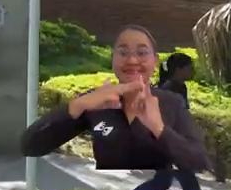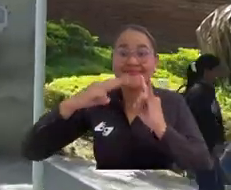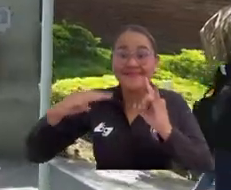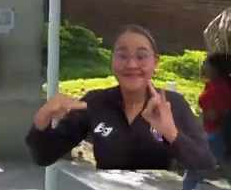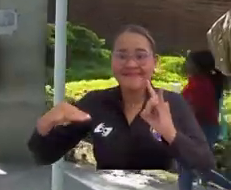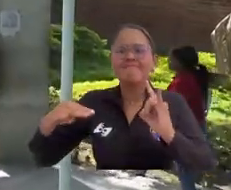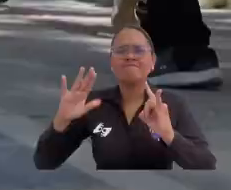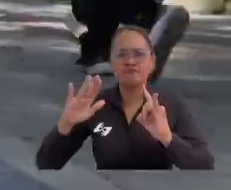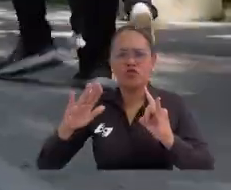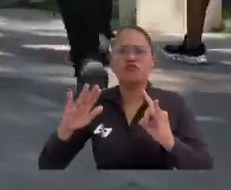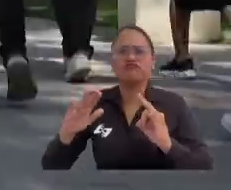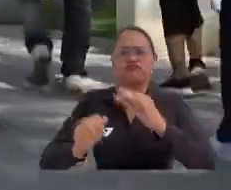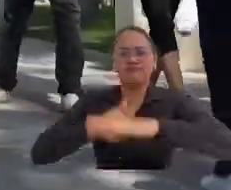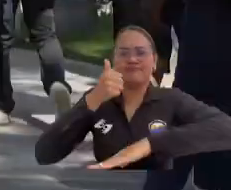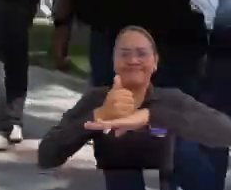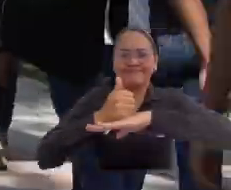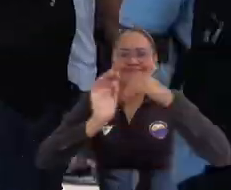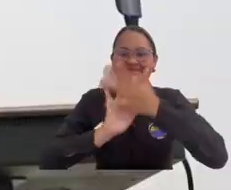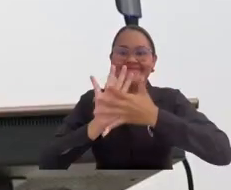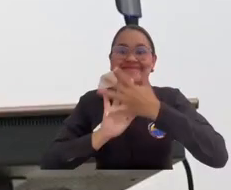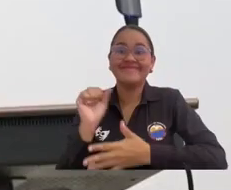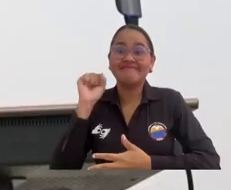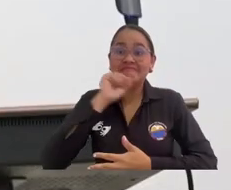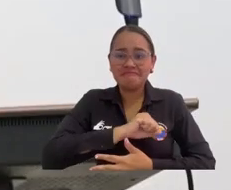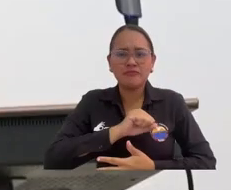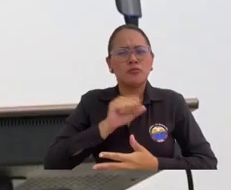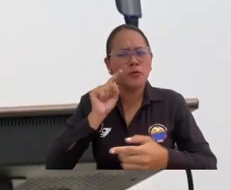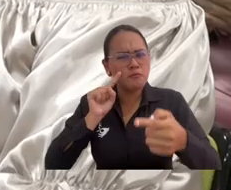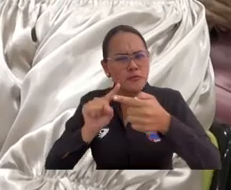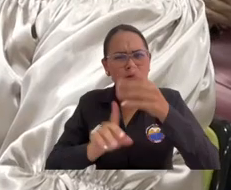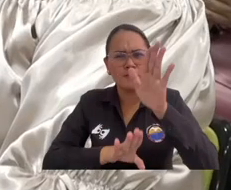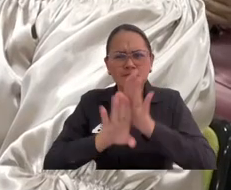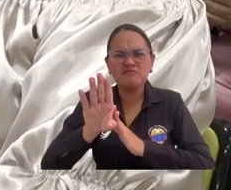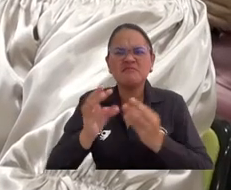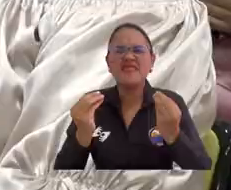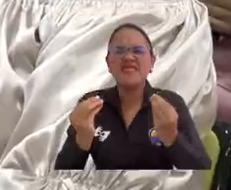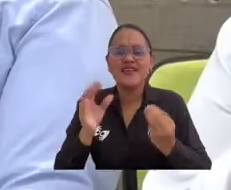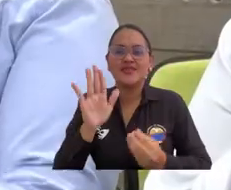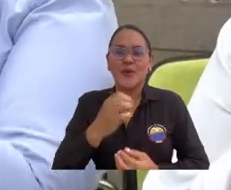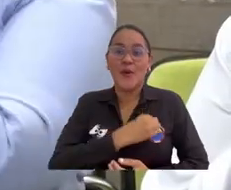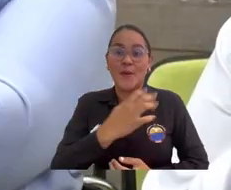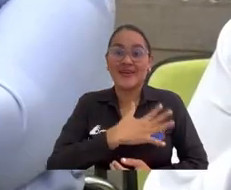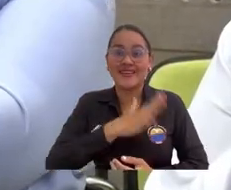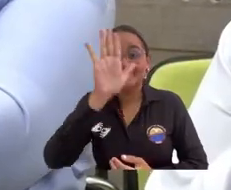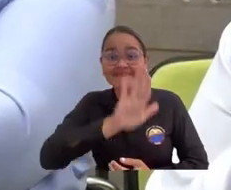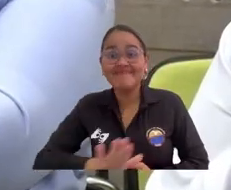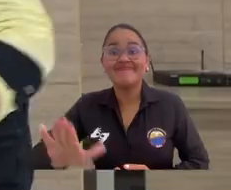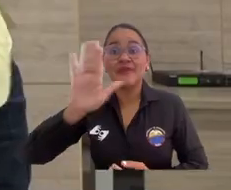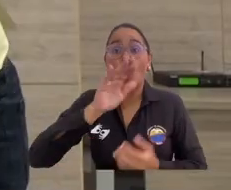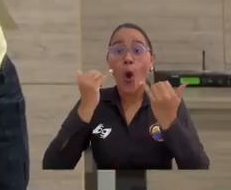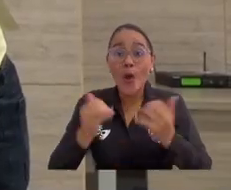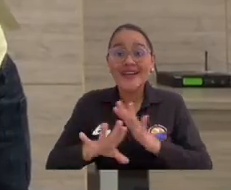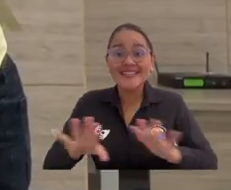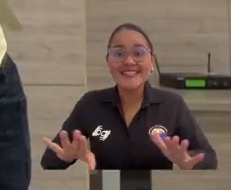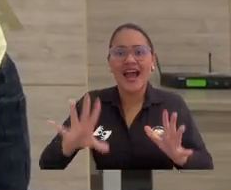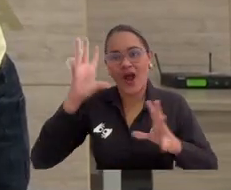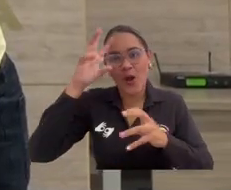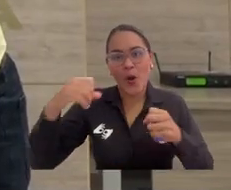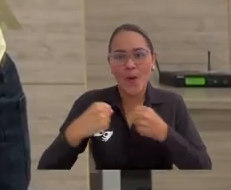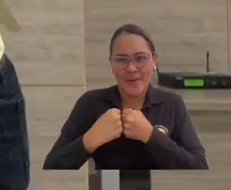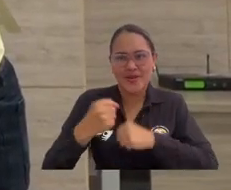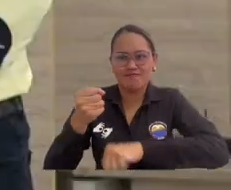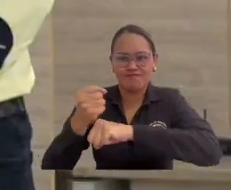Desde la Universidad del Magdalena, en cabeza de su rector Pablo Vera Salazar, avanzamos en rutas de oportunidades para el territorio.